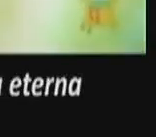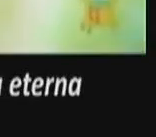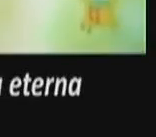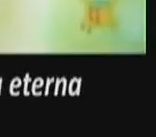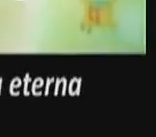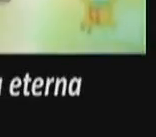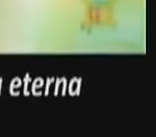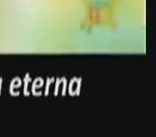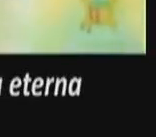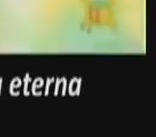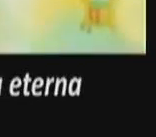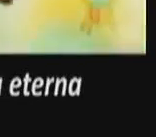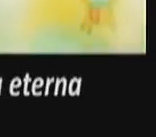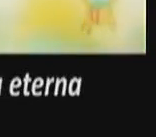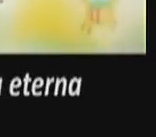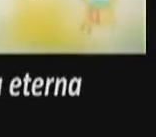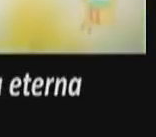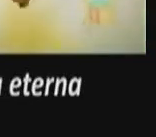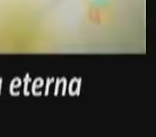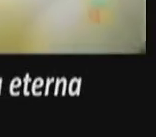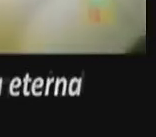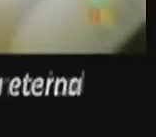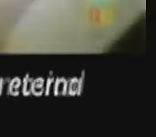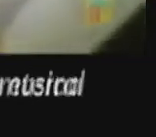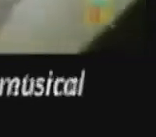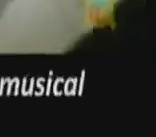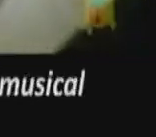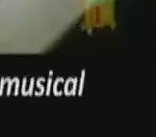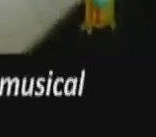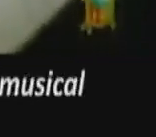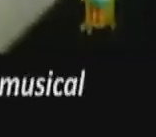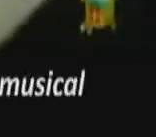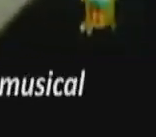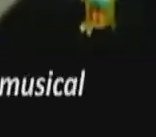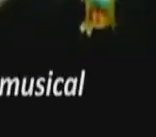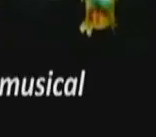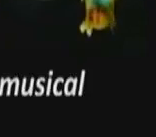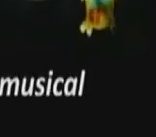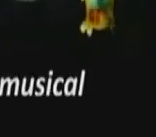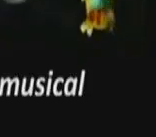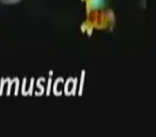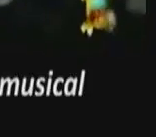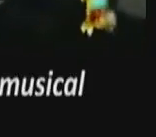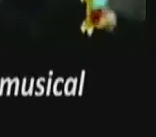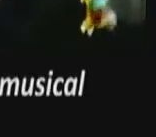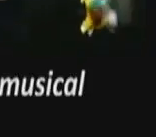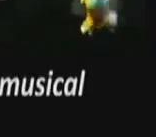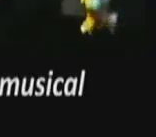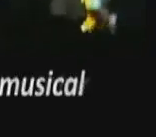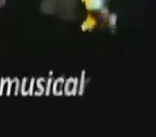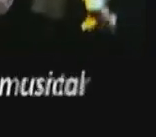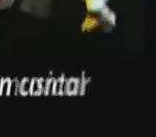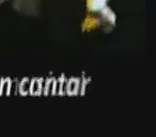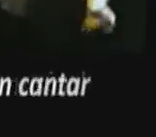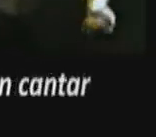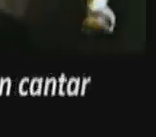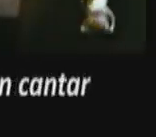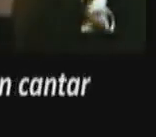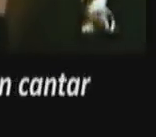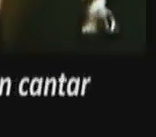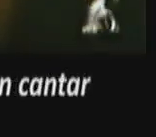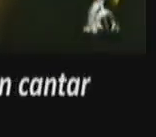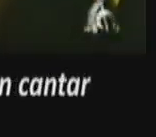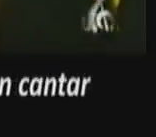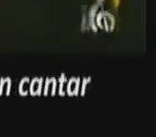El himno más bello de música eterna, que todos encanta, ciudad musical.